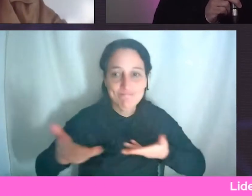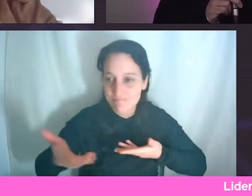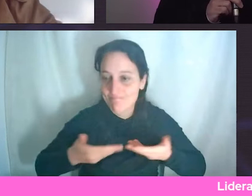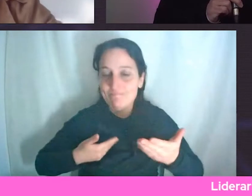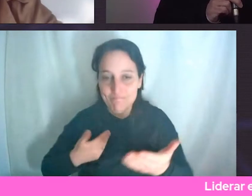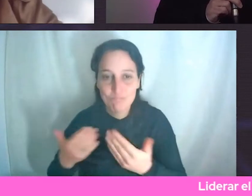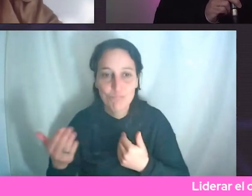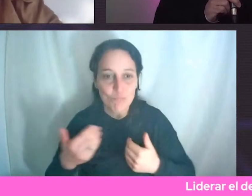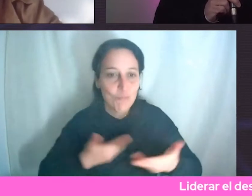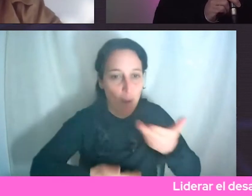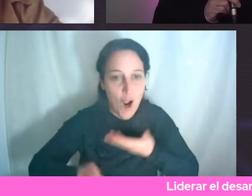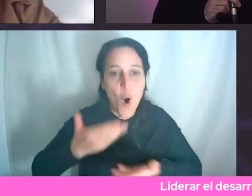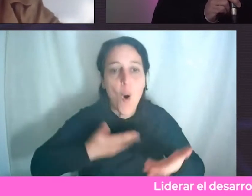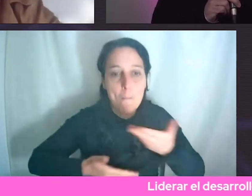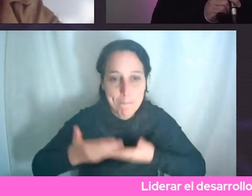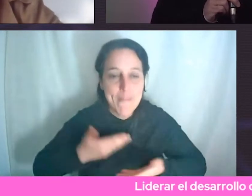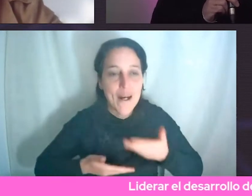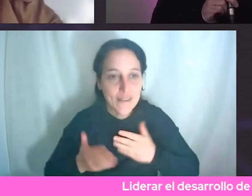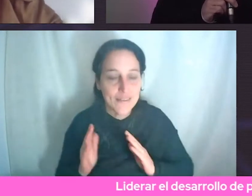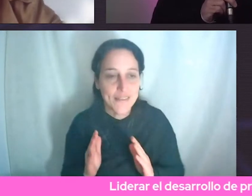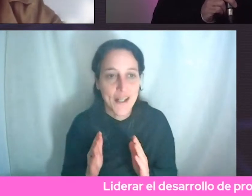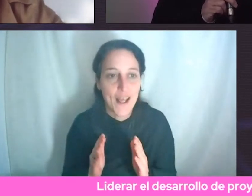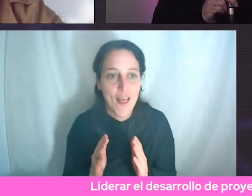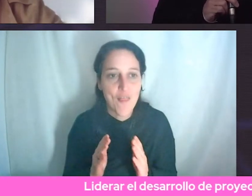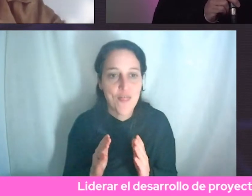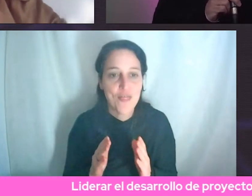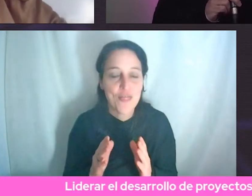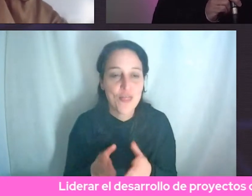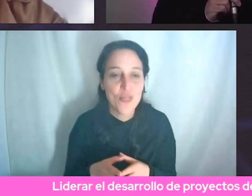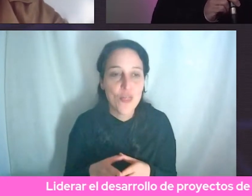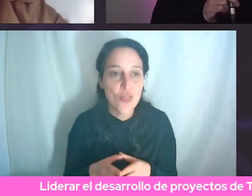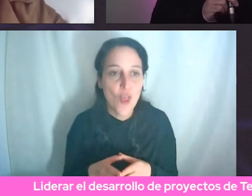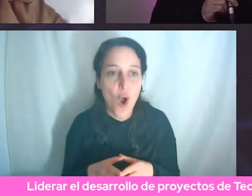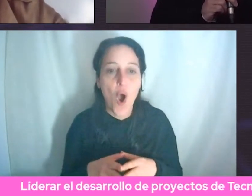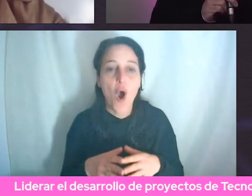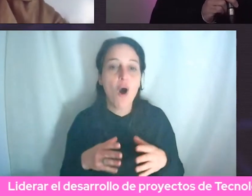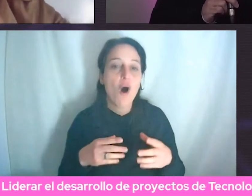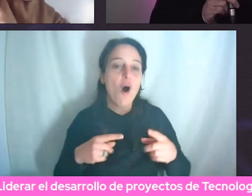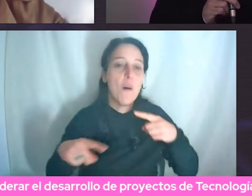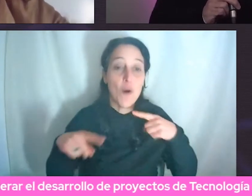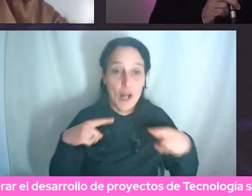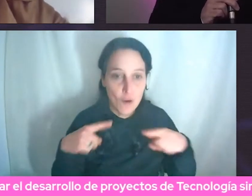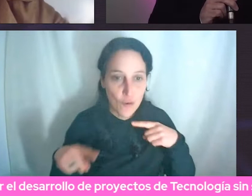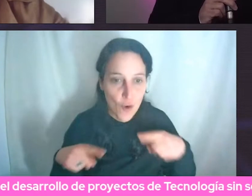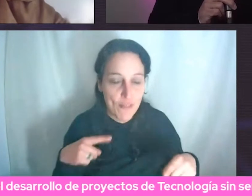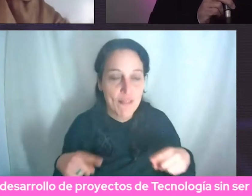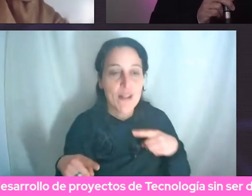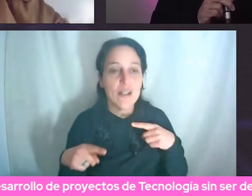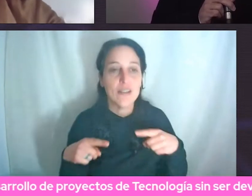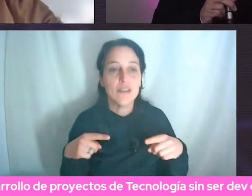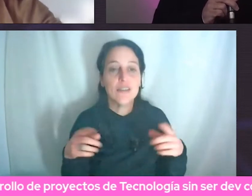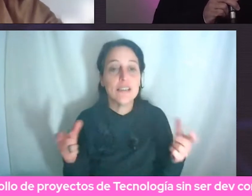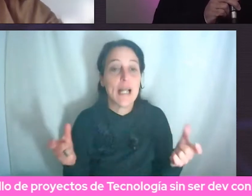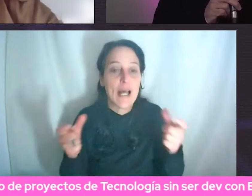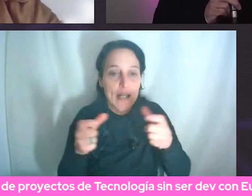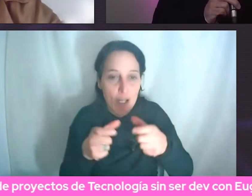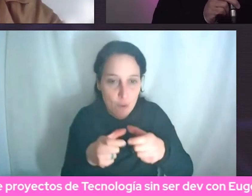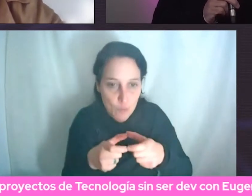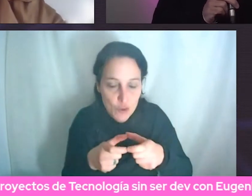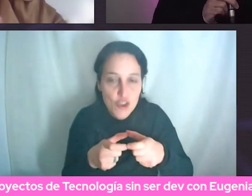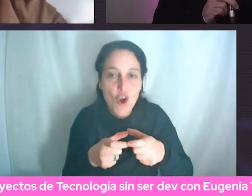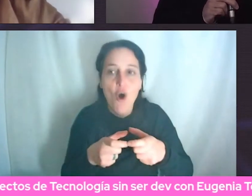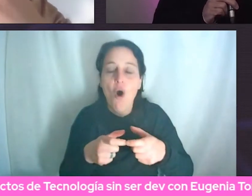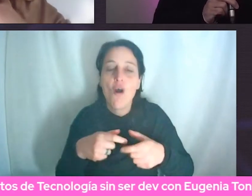pero sí trabajan mucho, mucho la habilidad blanda en la coordinación de reuniones con esta organización no